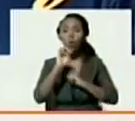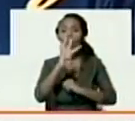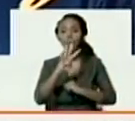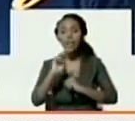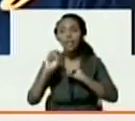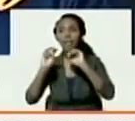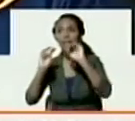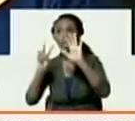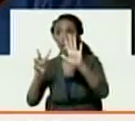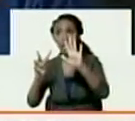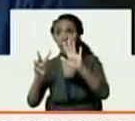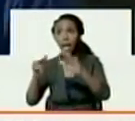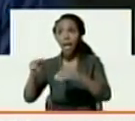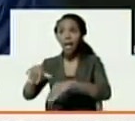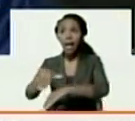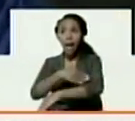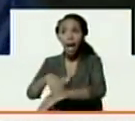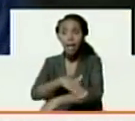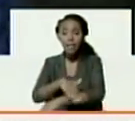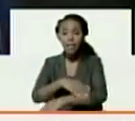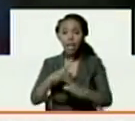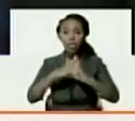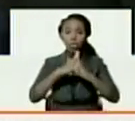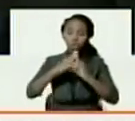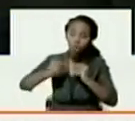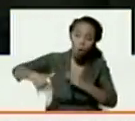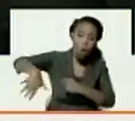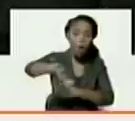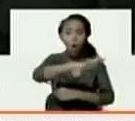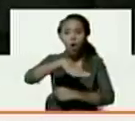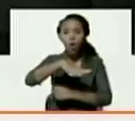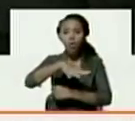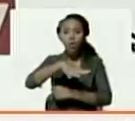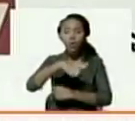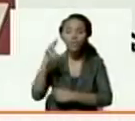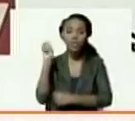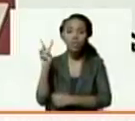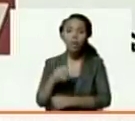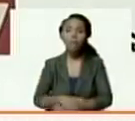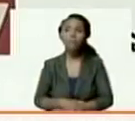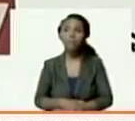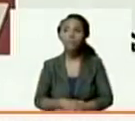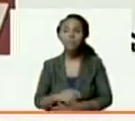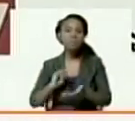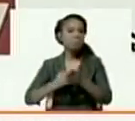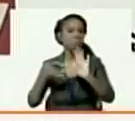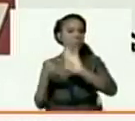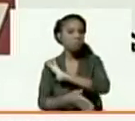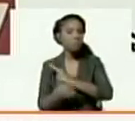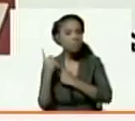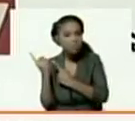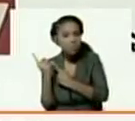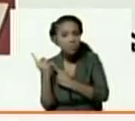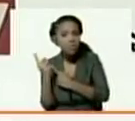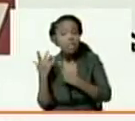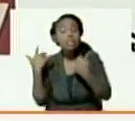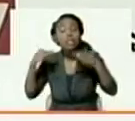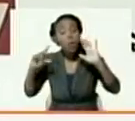280.847 calles en todo el país. ¿Qué significa esto? Que